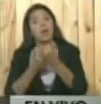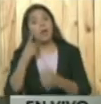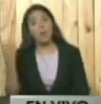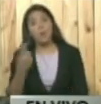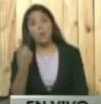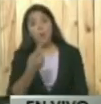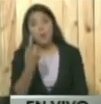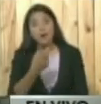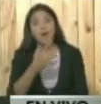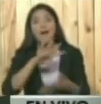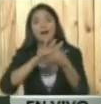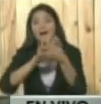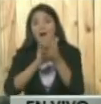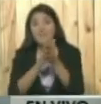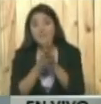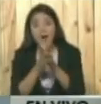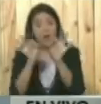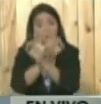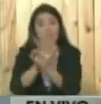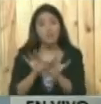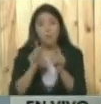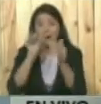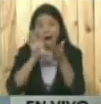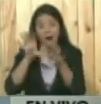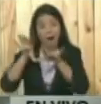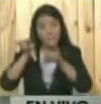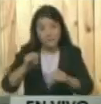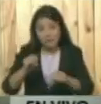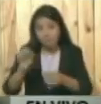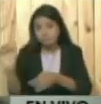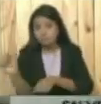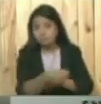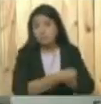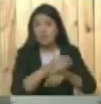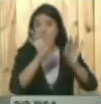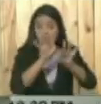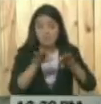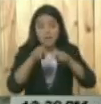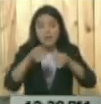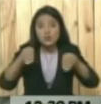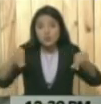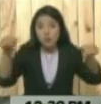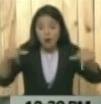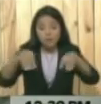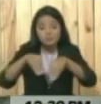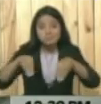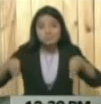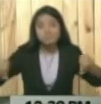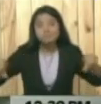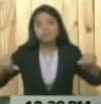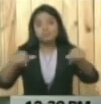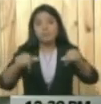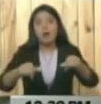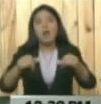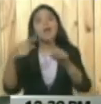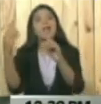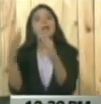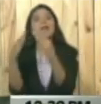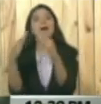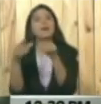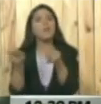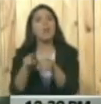de la superación del modelo capitalista que define el suelo y define a la vivienda como